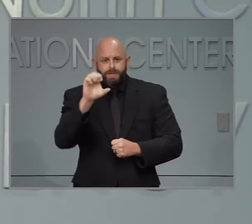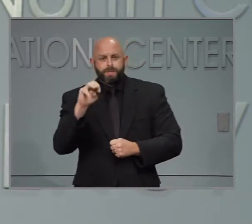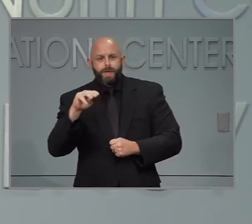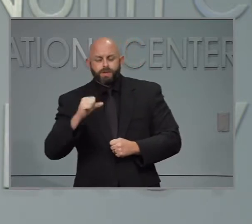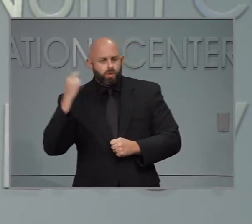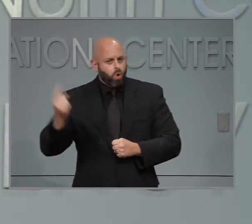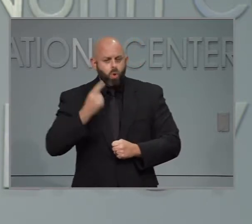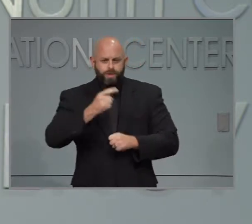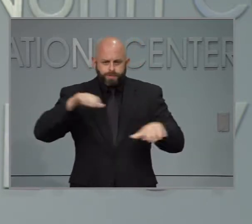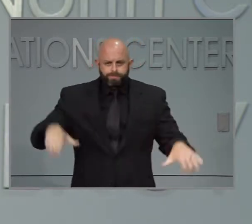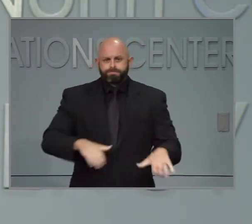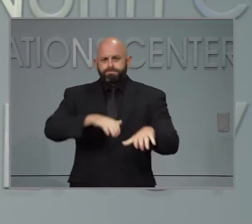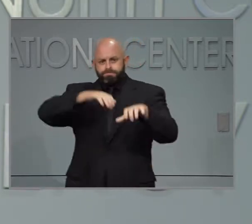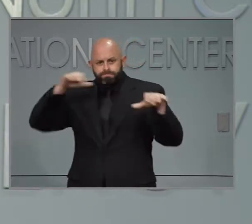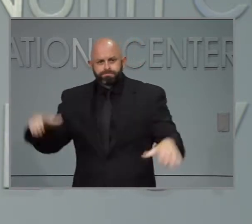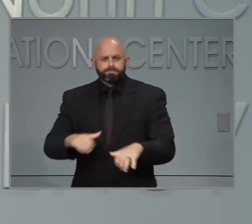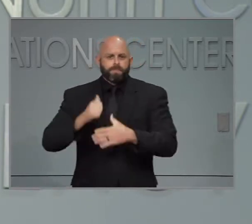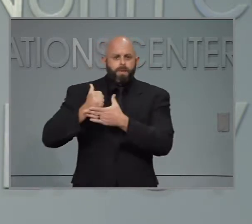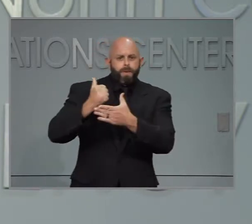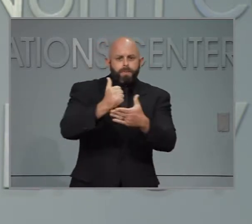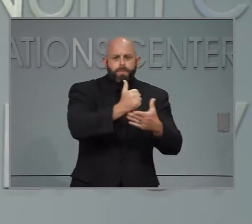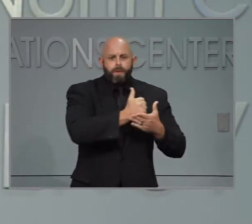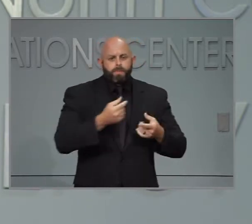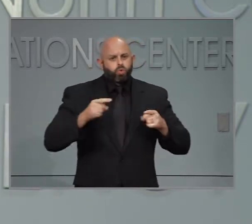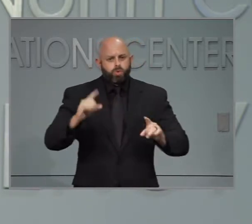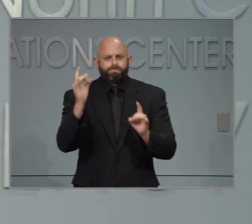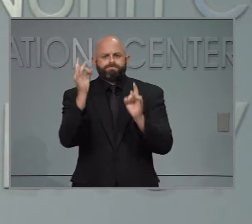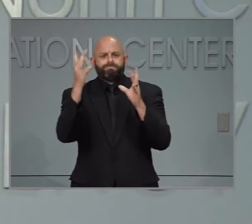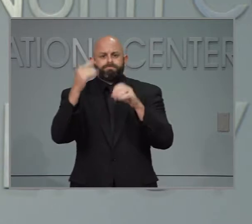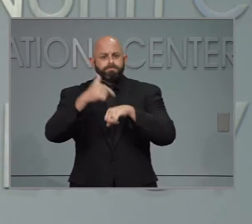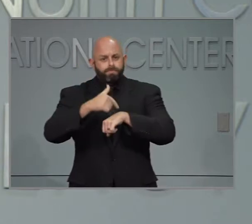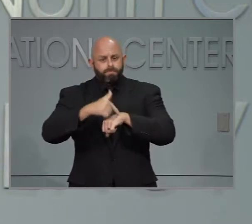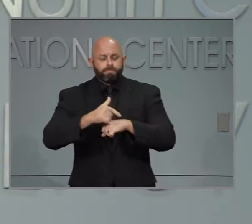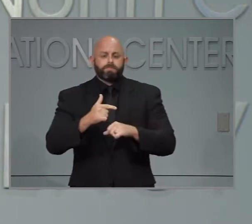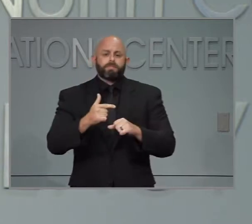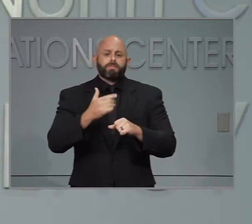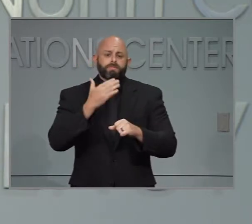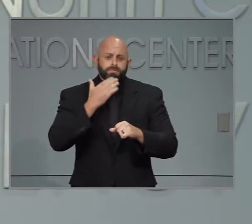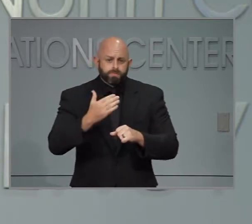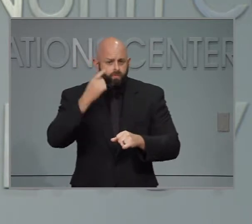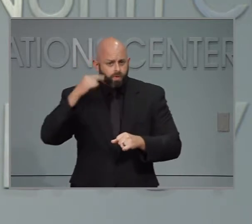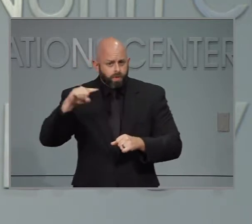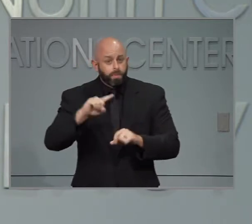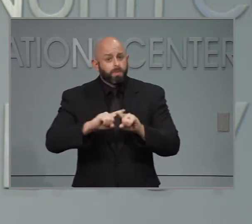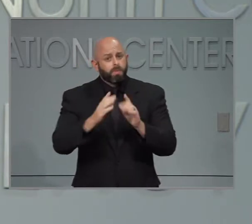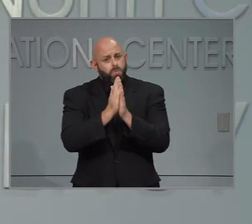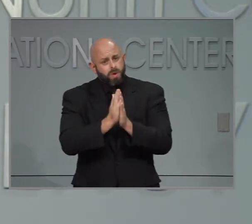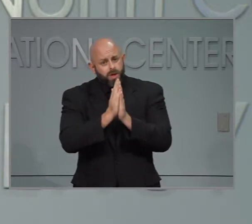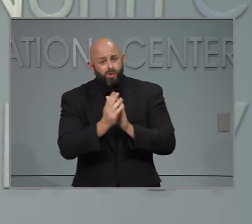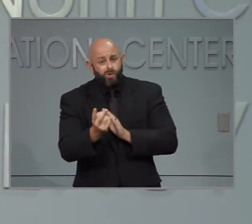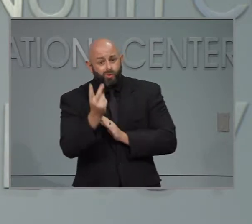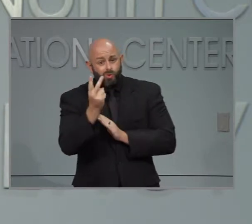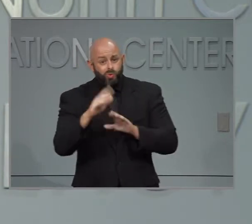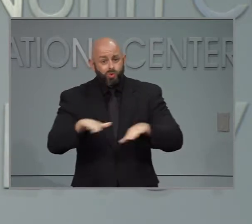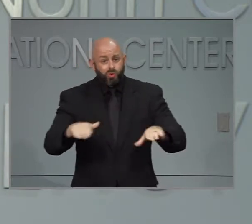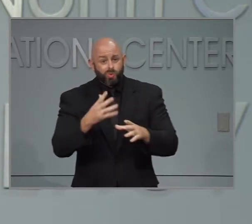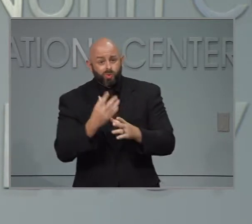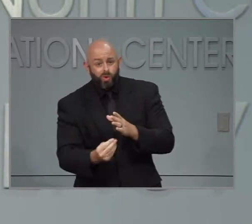están listos para actuar, incluso en los momentos más peligrosos. Oramos para que estos niños puedan ser encontrados a